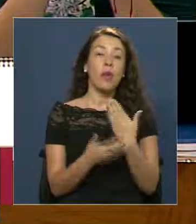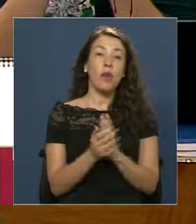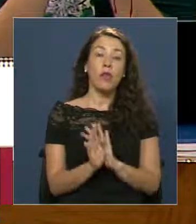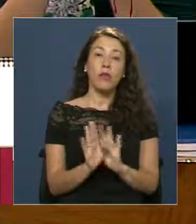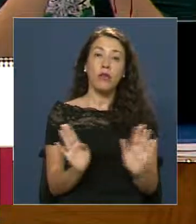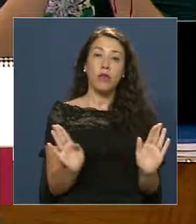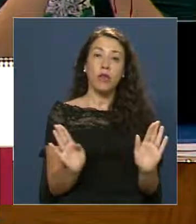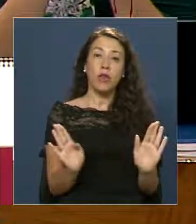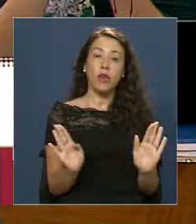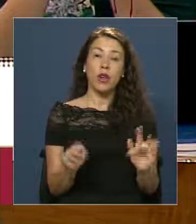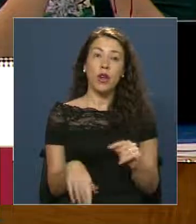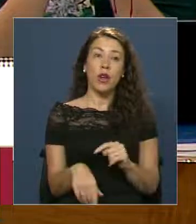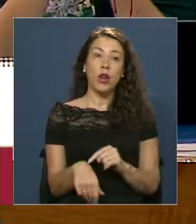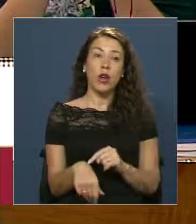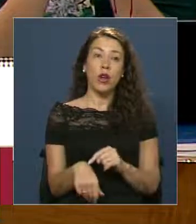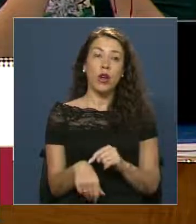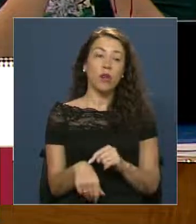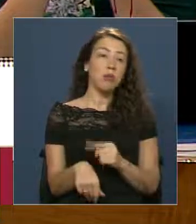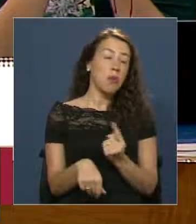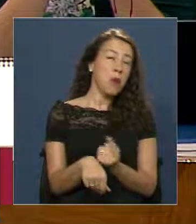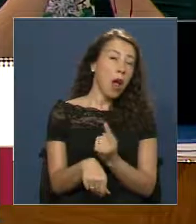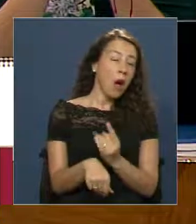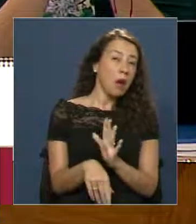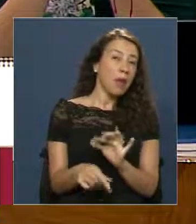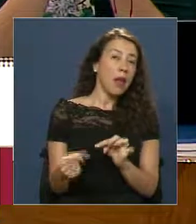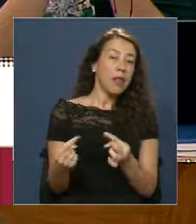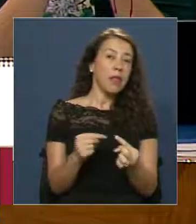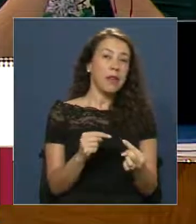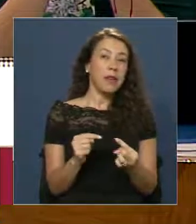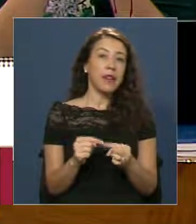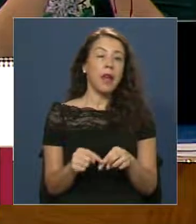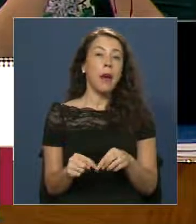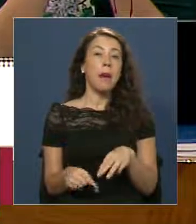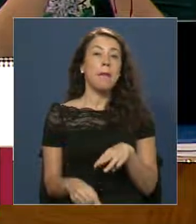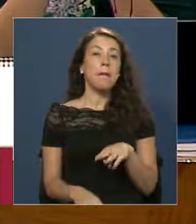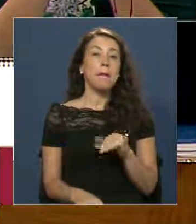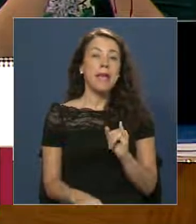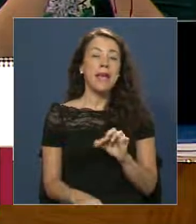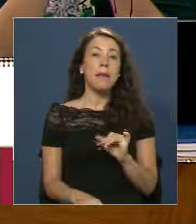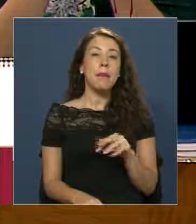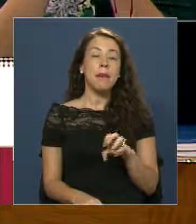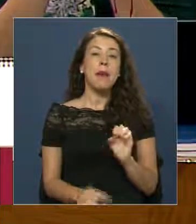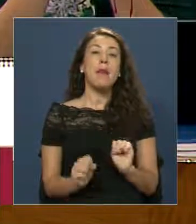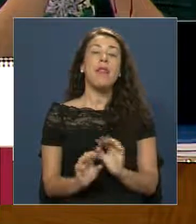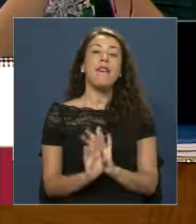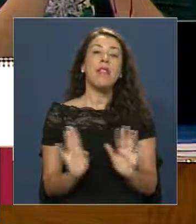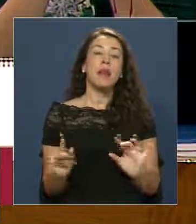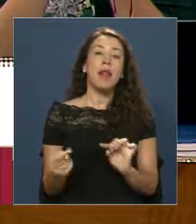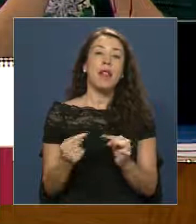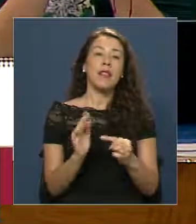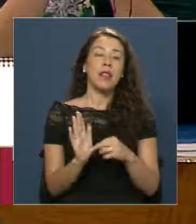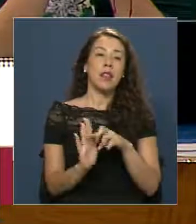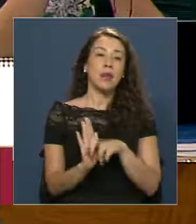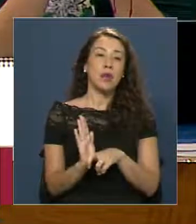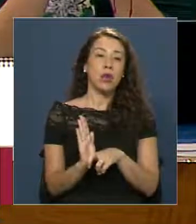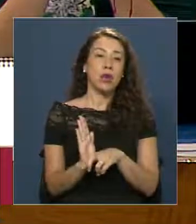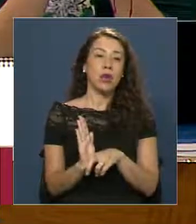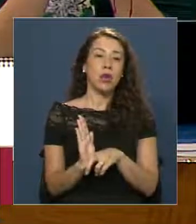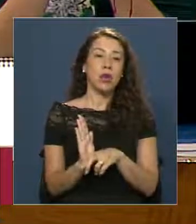terminada la hora o menos para el debate de las MIPIMES, podamos cerrar el debate de este proyecto